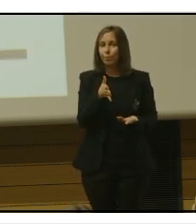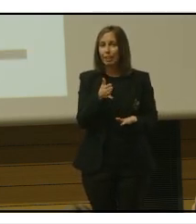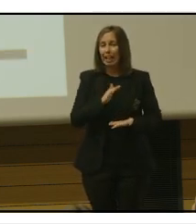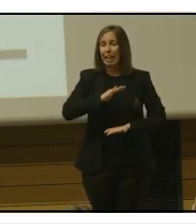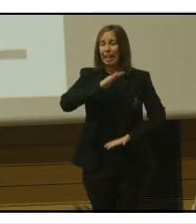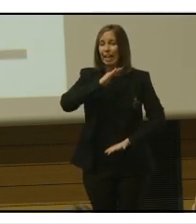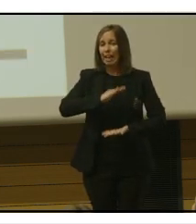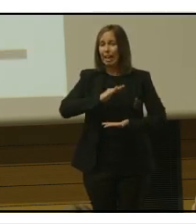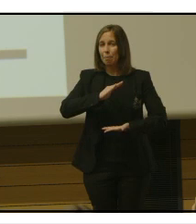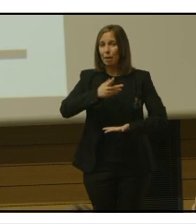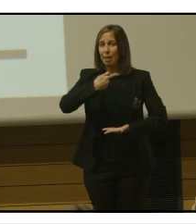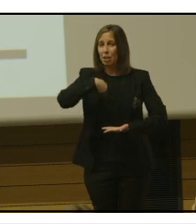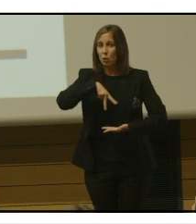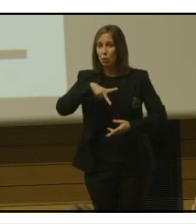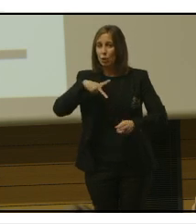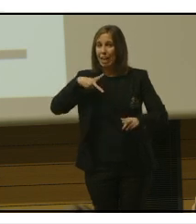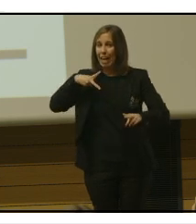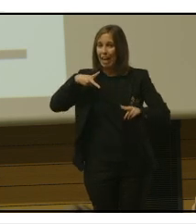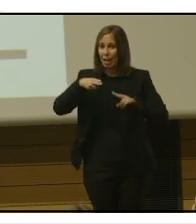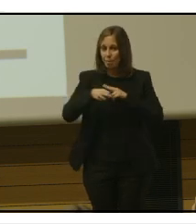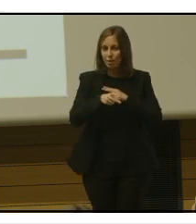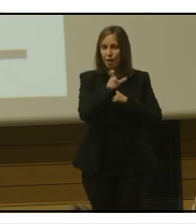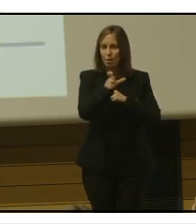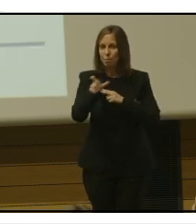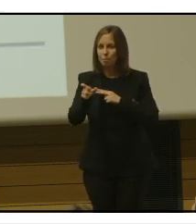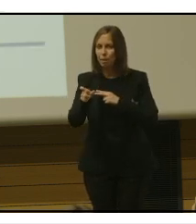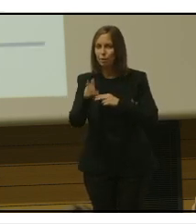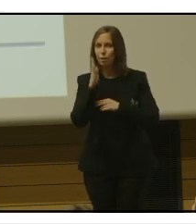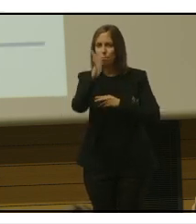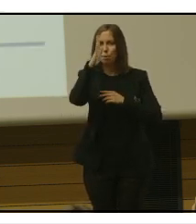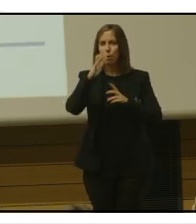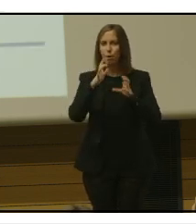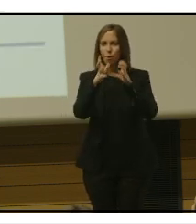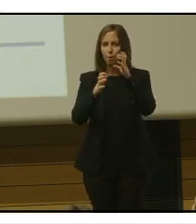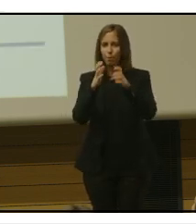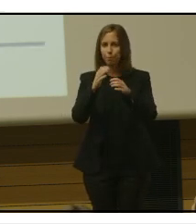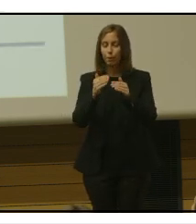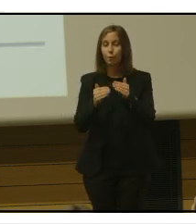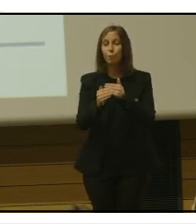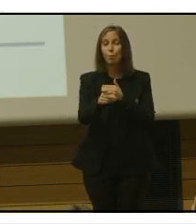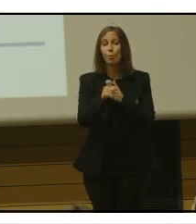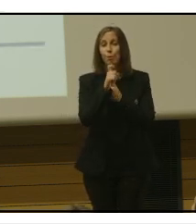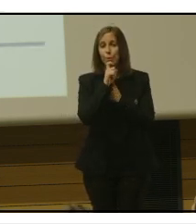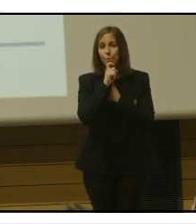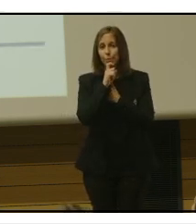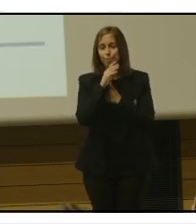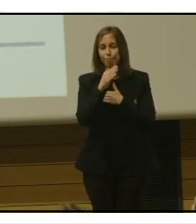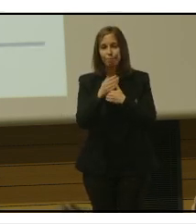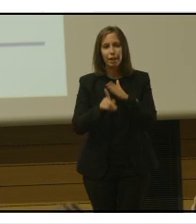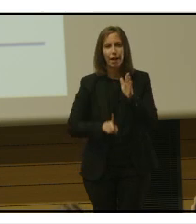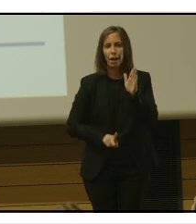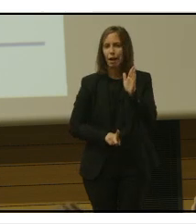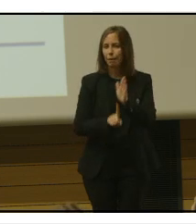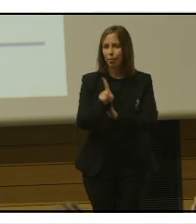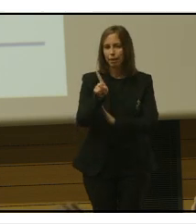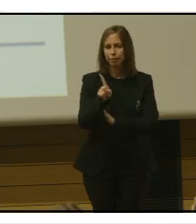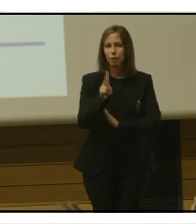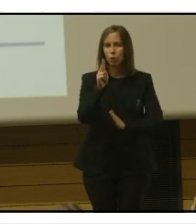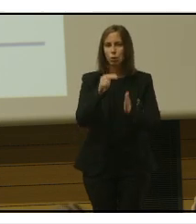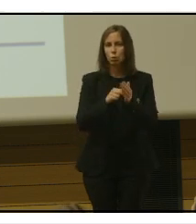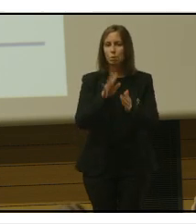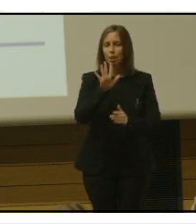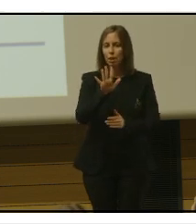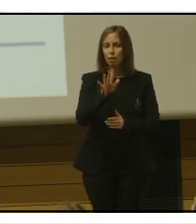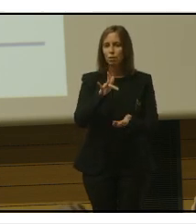que tendríamos para evitar la exposición de las poblaciones. ¿Hacia dónde vamos? Bueno, pues hacia dónde vamos es hacia avanzar en esto. Recordad el año